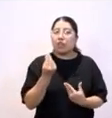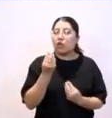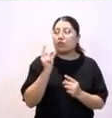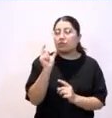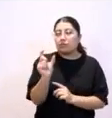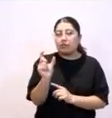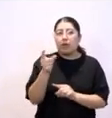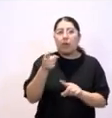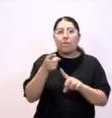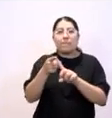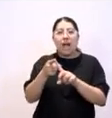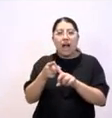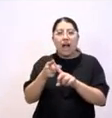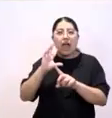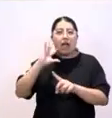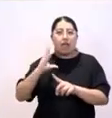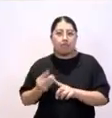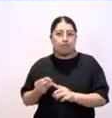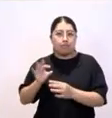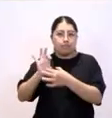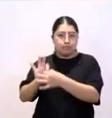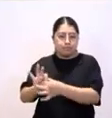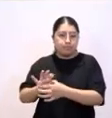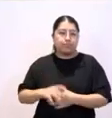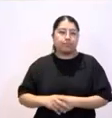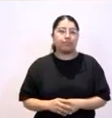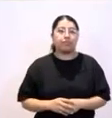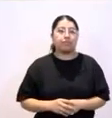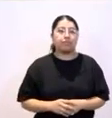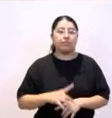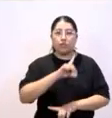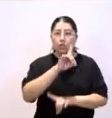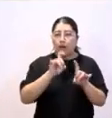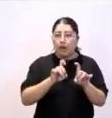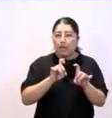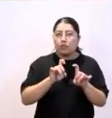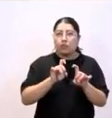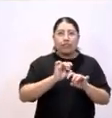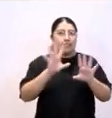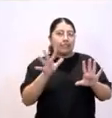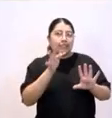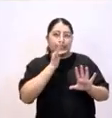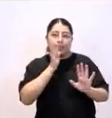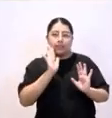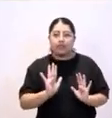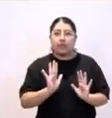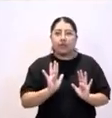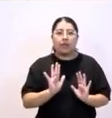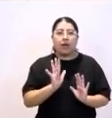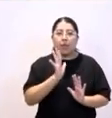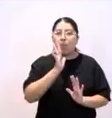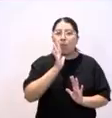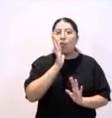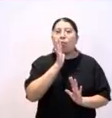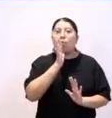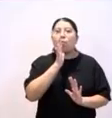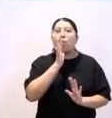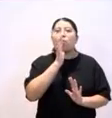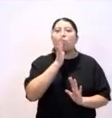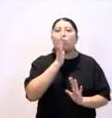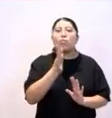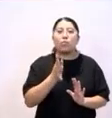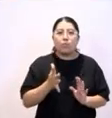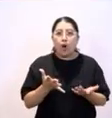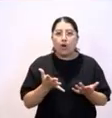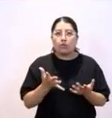a destinar allí. Y también le voy a hacer una pregunta que me ha dejado claro, que no me ha dejado claro, y es por qué se ha abandonado precisamente